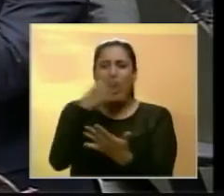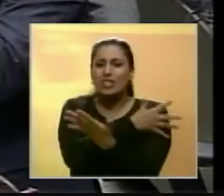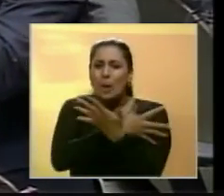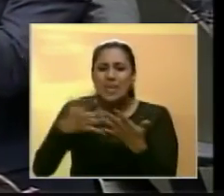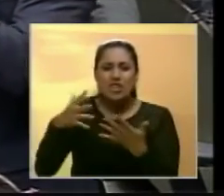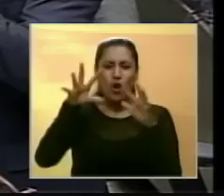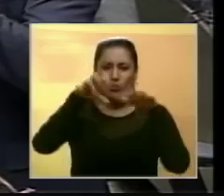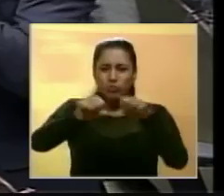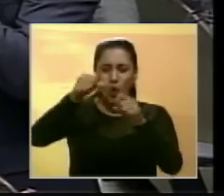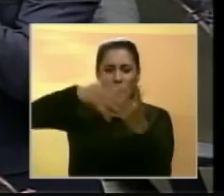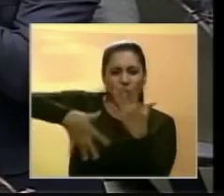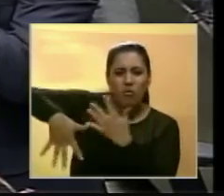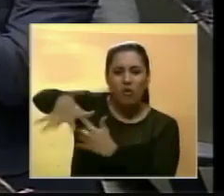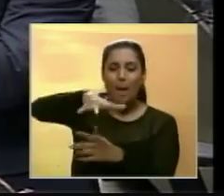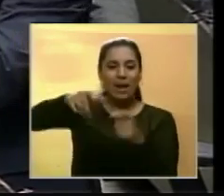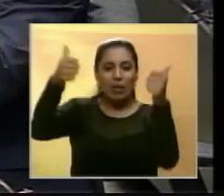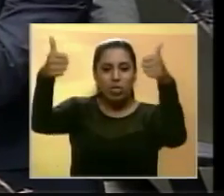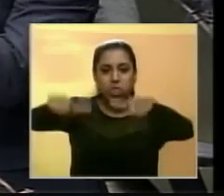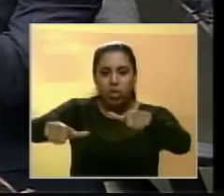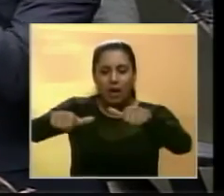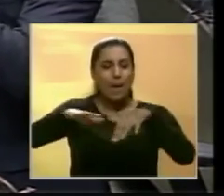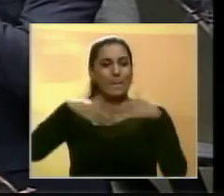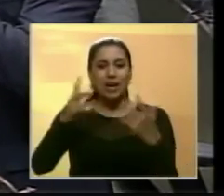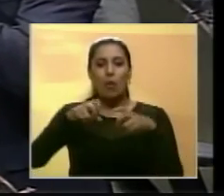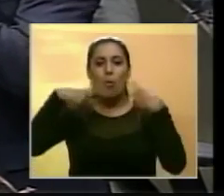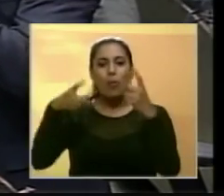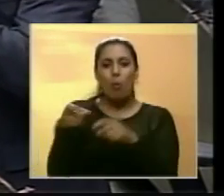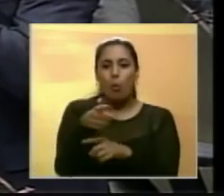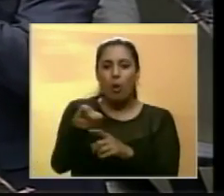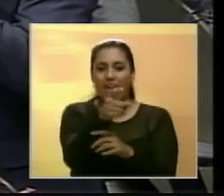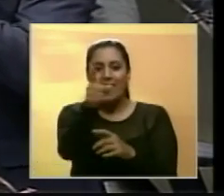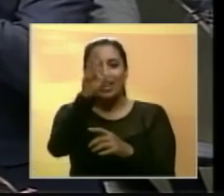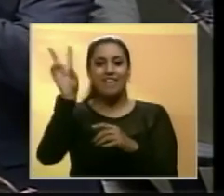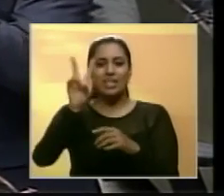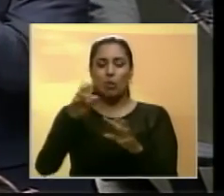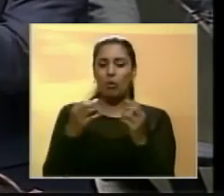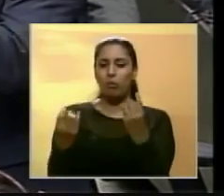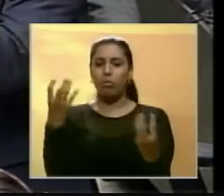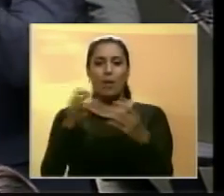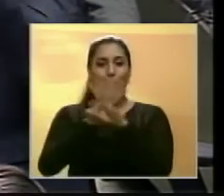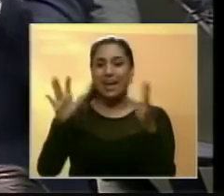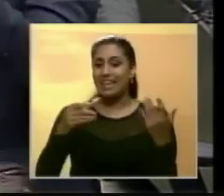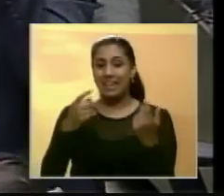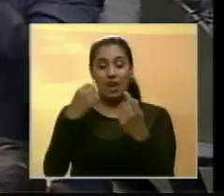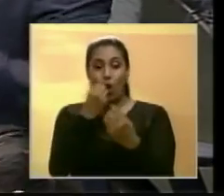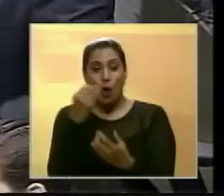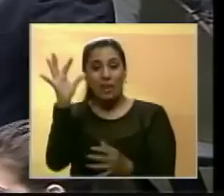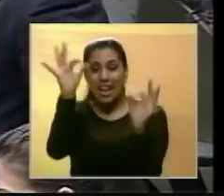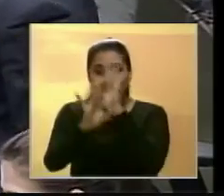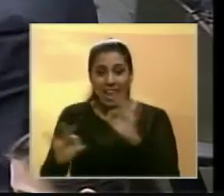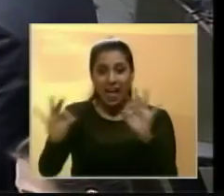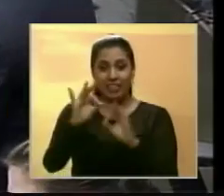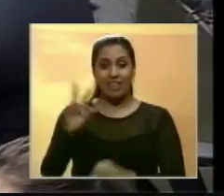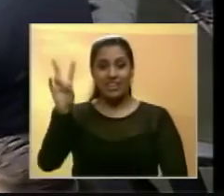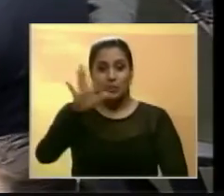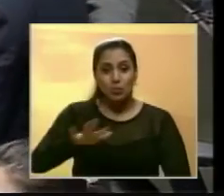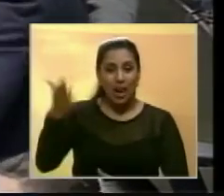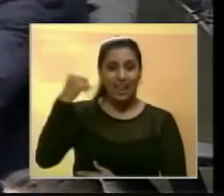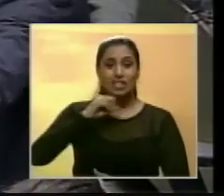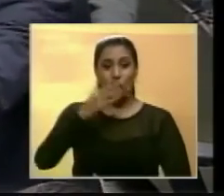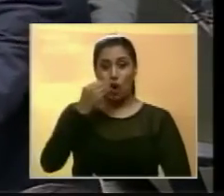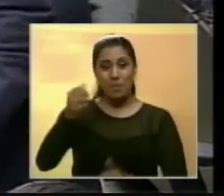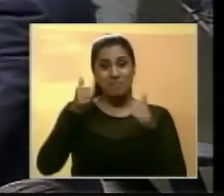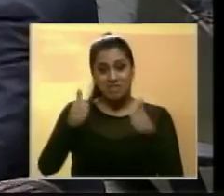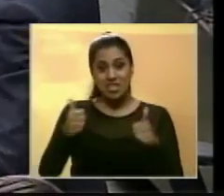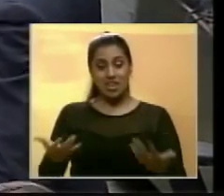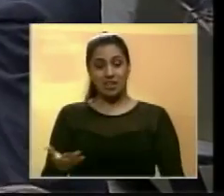millones de hectáreas para quebrarla, para que hubiera monte y culebra en Venezuela y no productos del agro que comíamos los venezolanos. Esta es